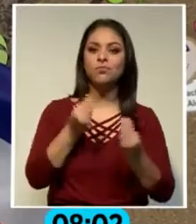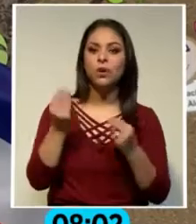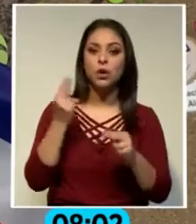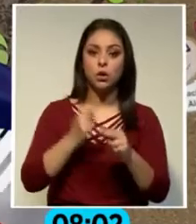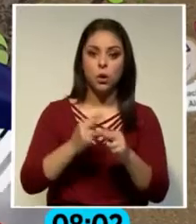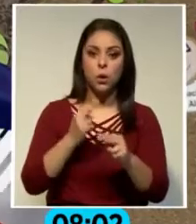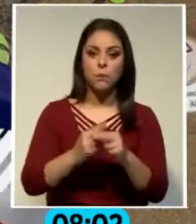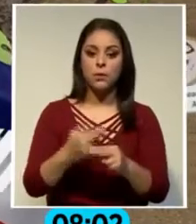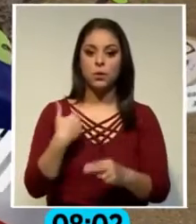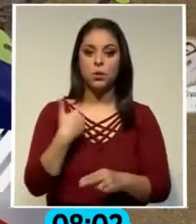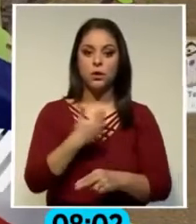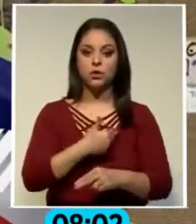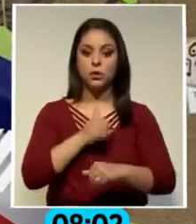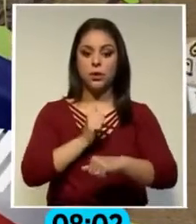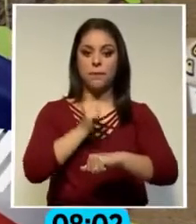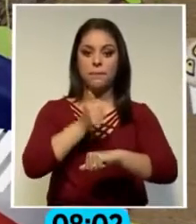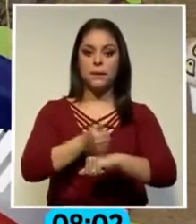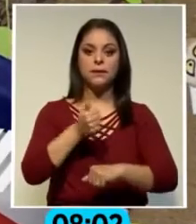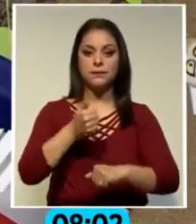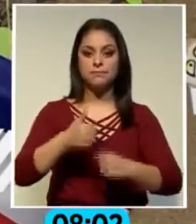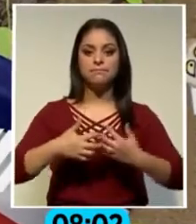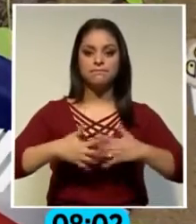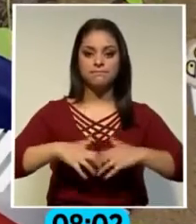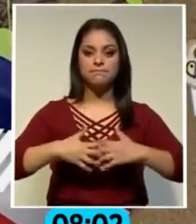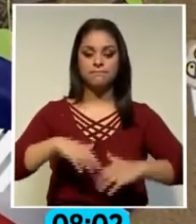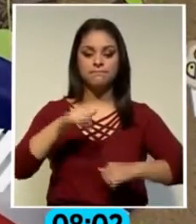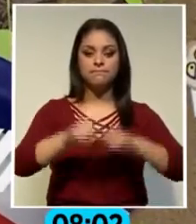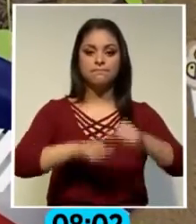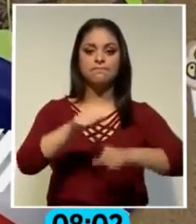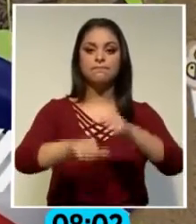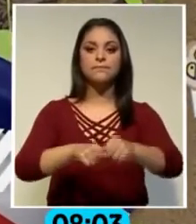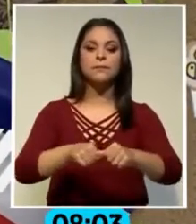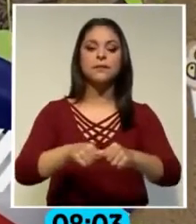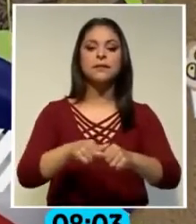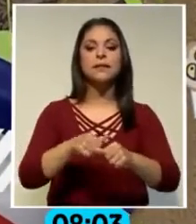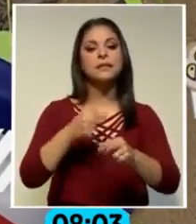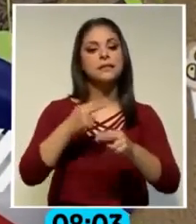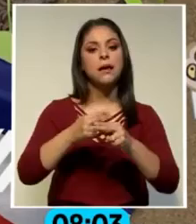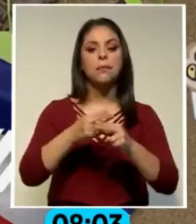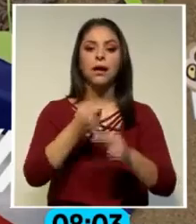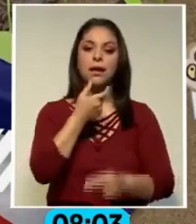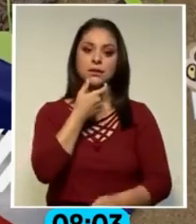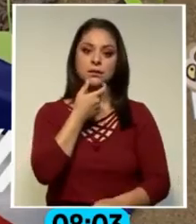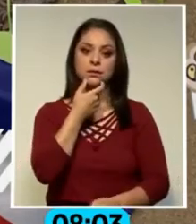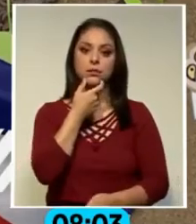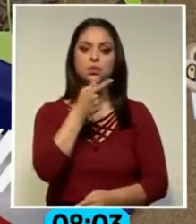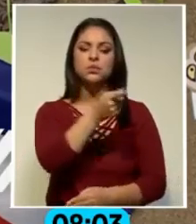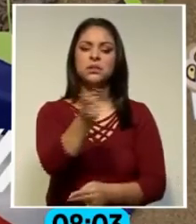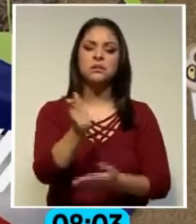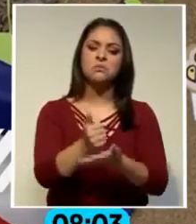a nuestro emprendimiento que es de galletas. Ahorita ustedes nos van a ayudar a través del número de WhatsApp